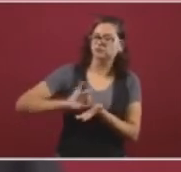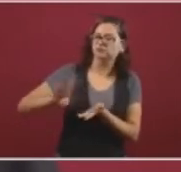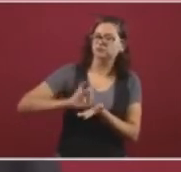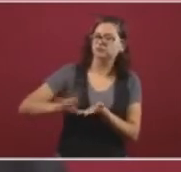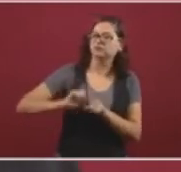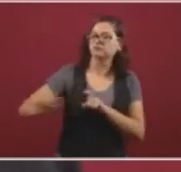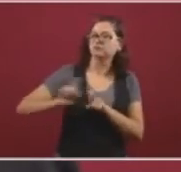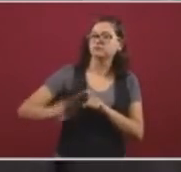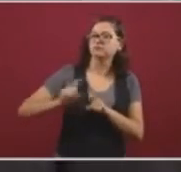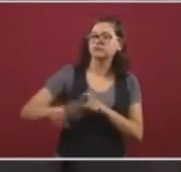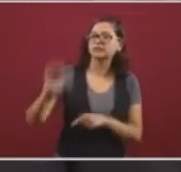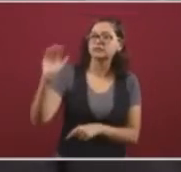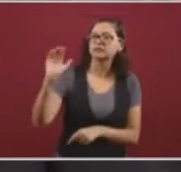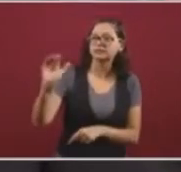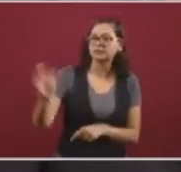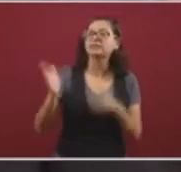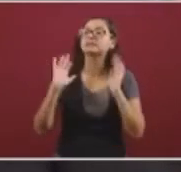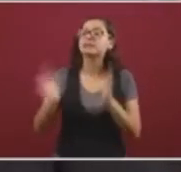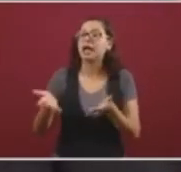avisándoles que ya